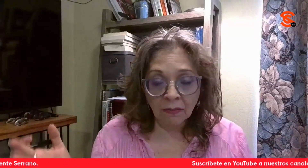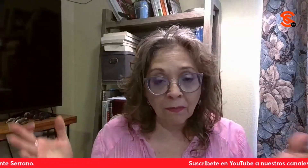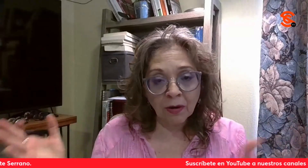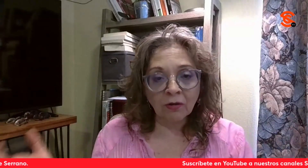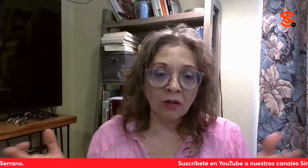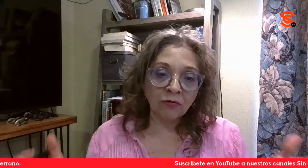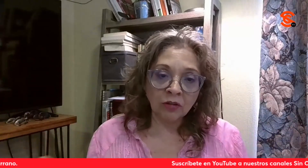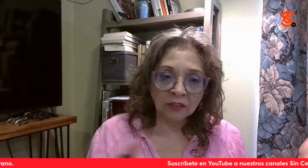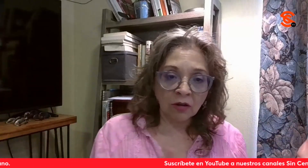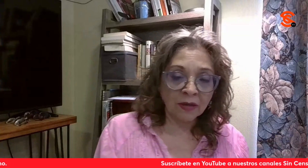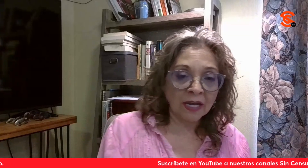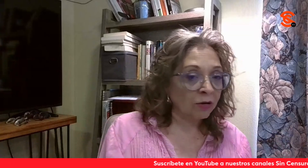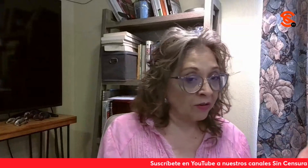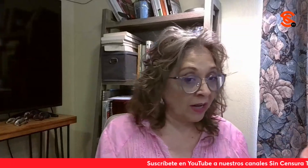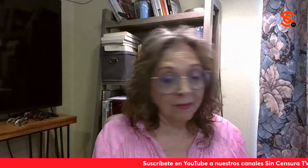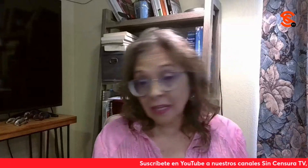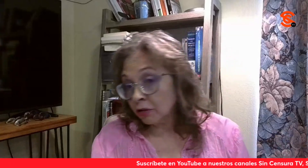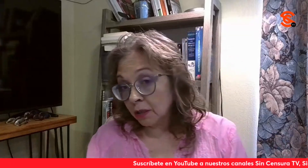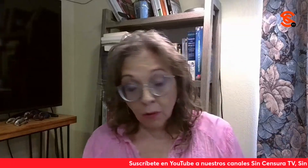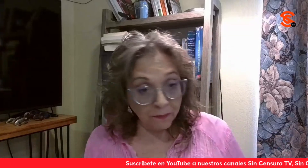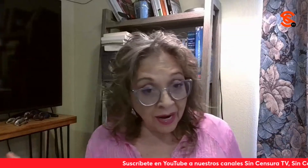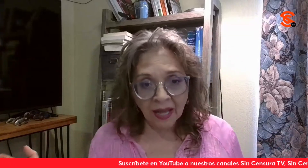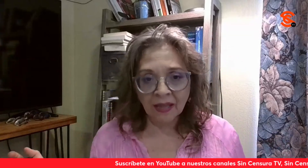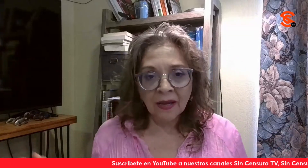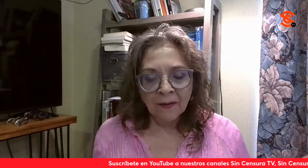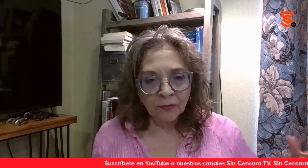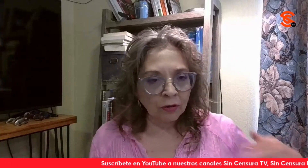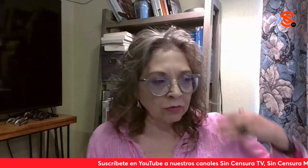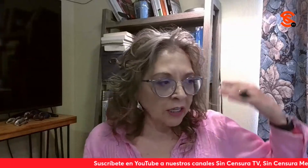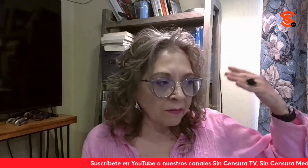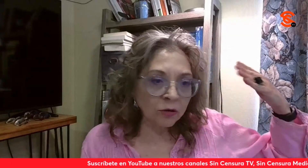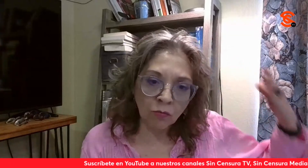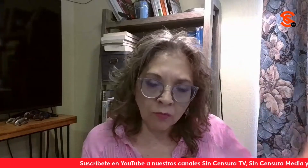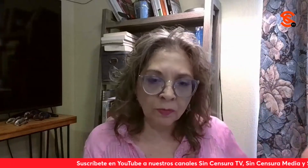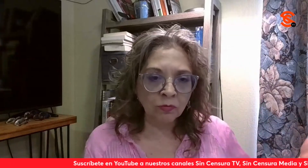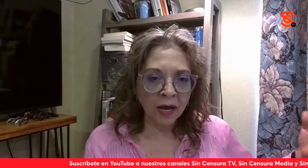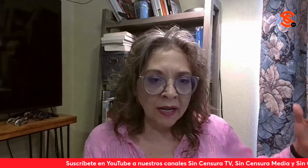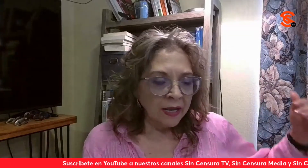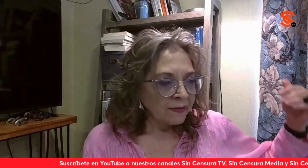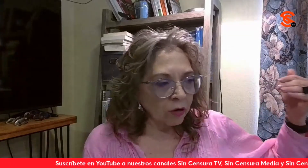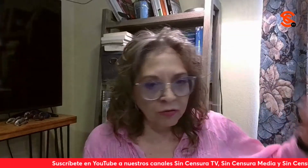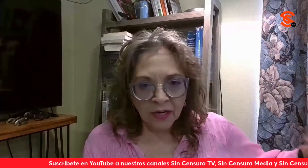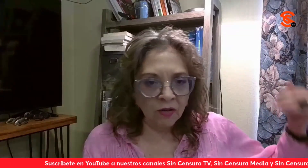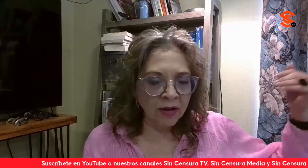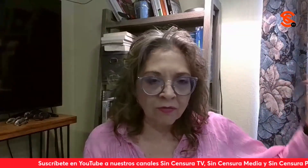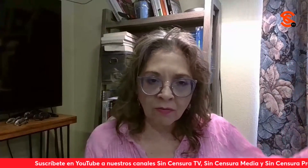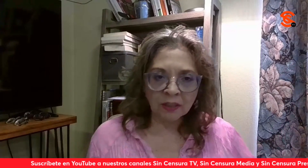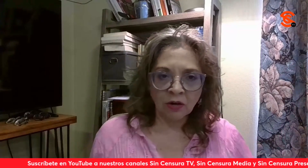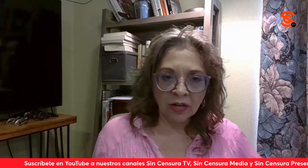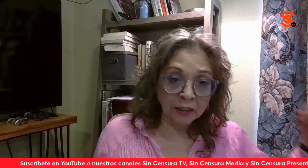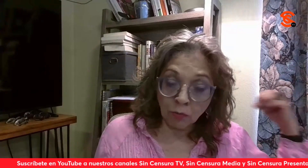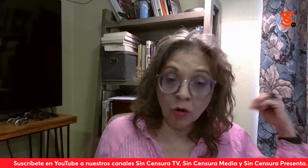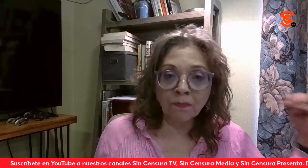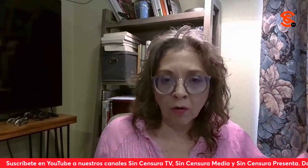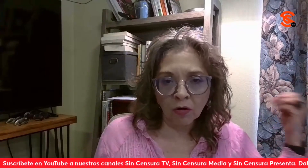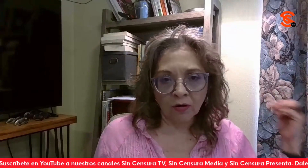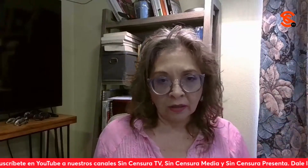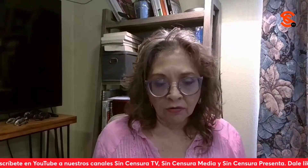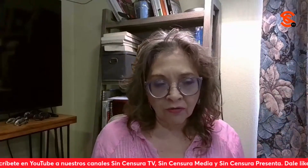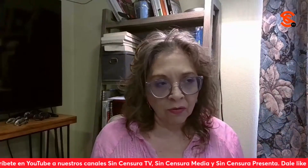entonces el presidente prácticamente pues solo, ¿no? O con muy pocos canales realmente de difusión más